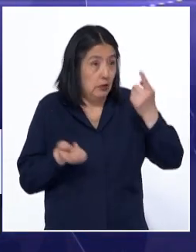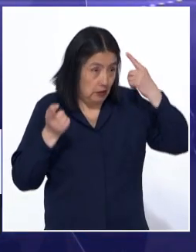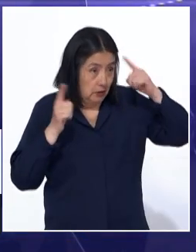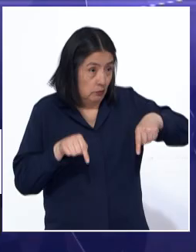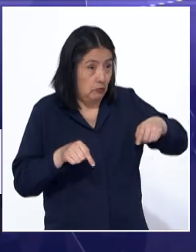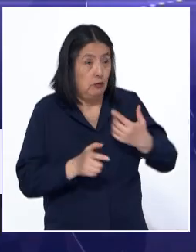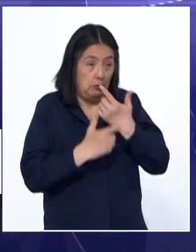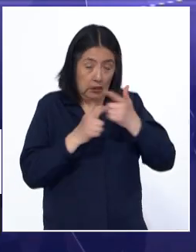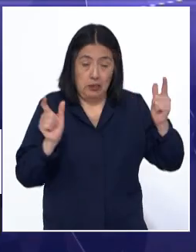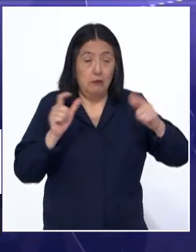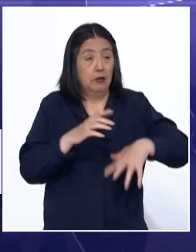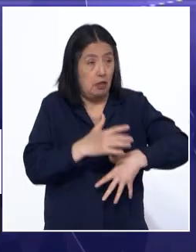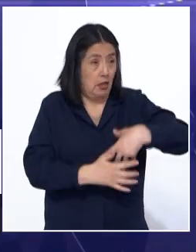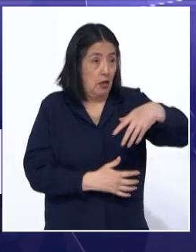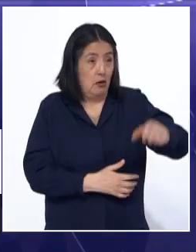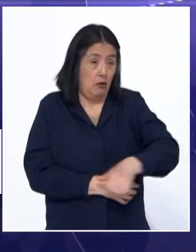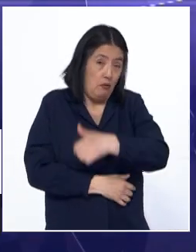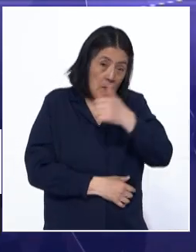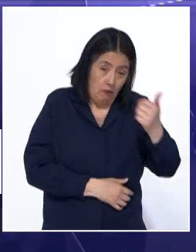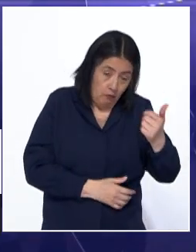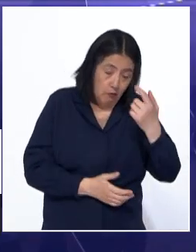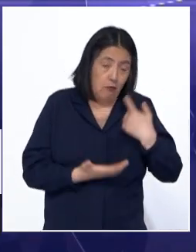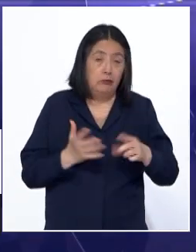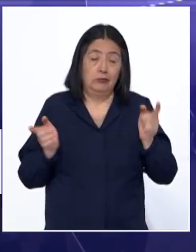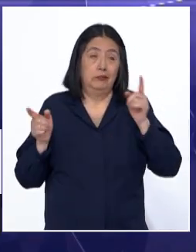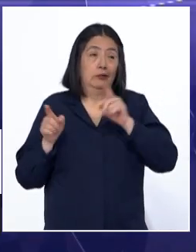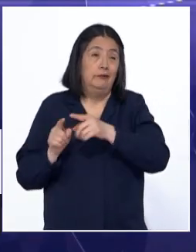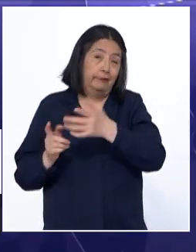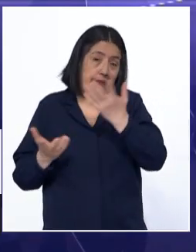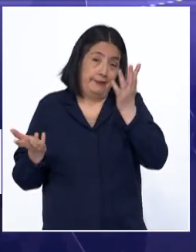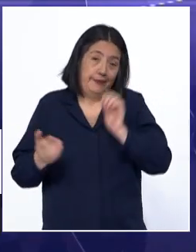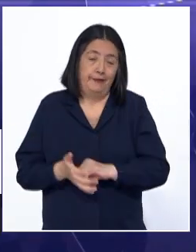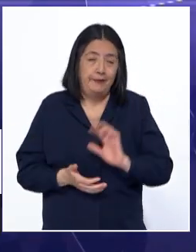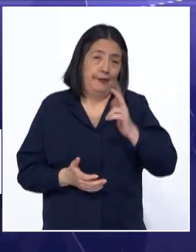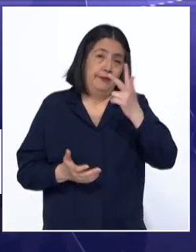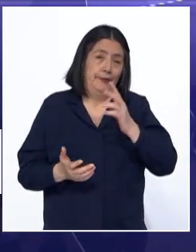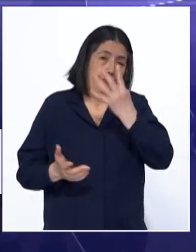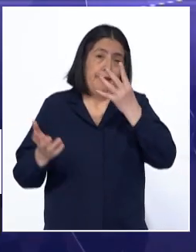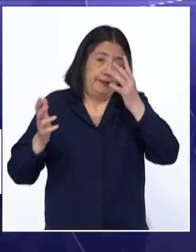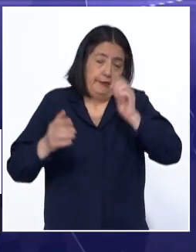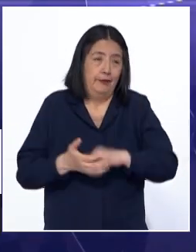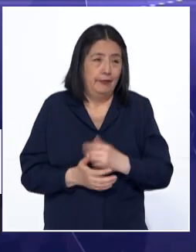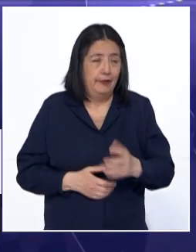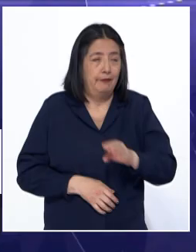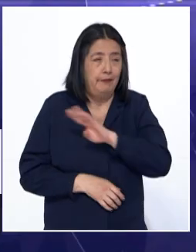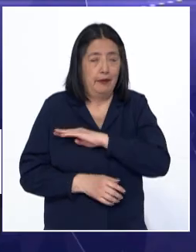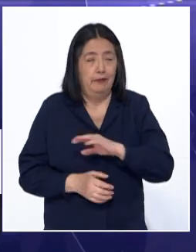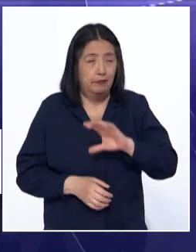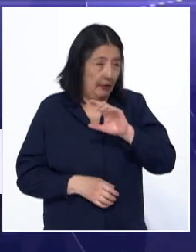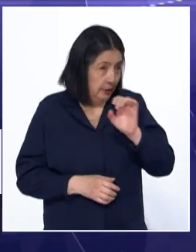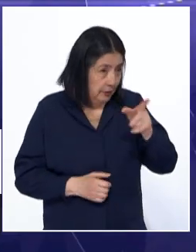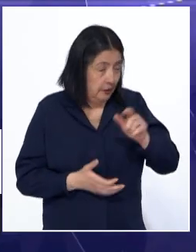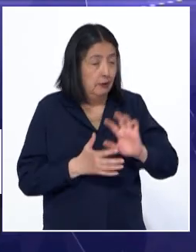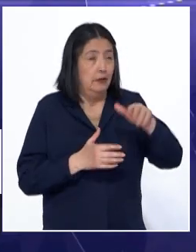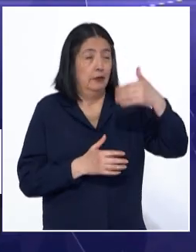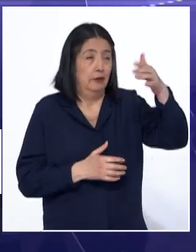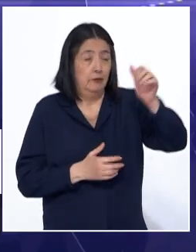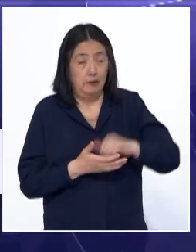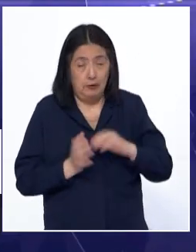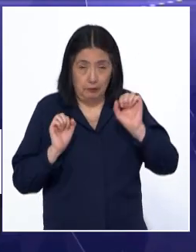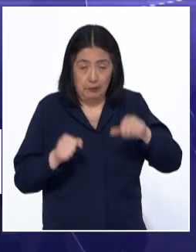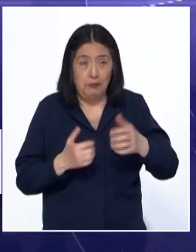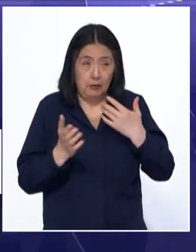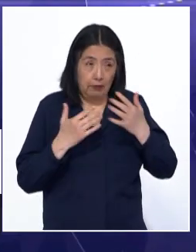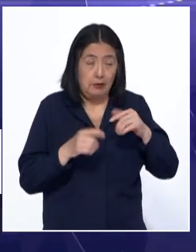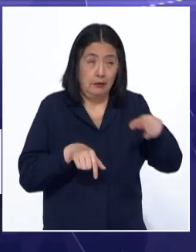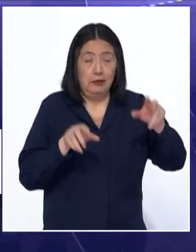la liberación de otro cómplice, porque no es un cómplice, ya es como el tercero o el cuarto, del maldito Cris? Más adelante vamos a seguir hablando de